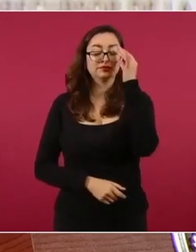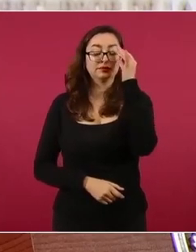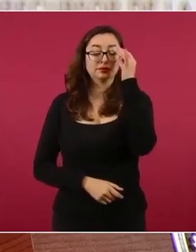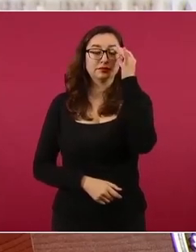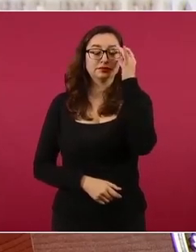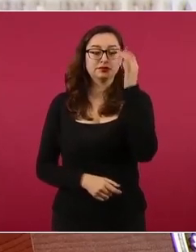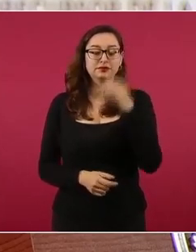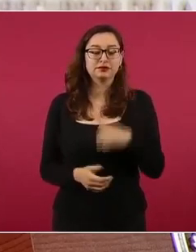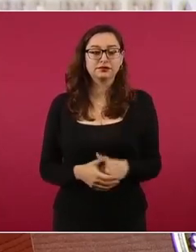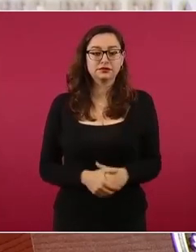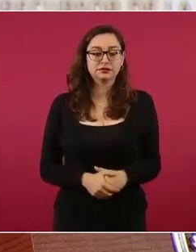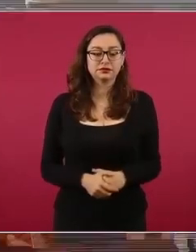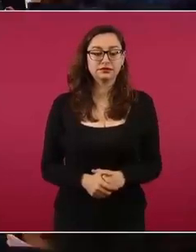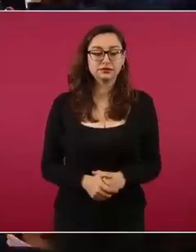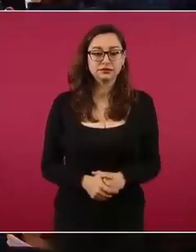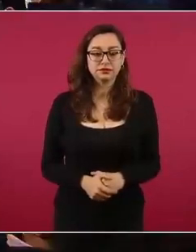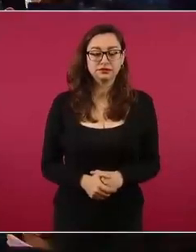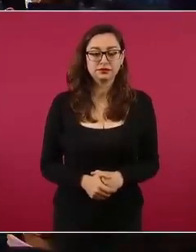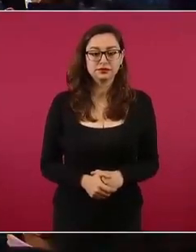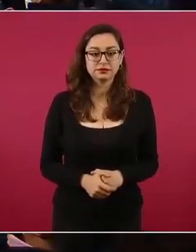¿Y cómo iba a actuar?